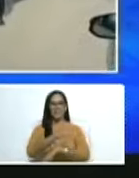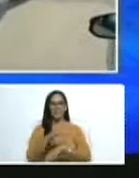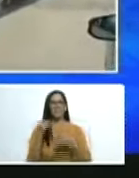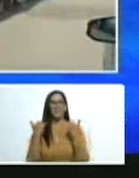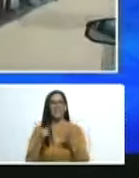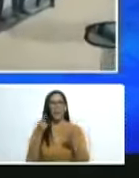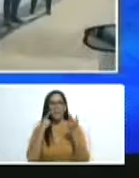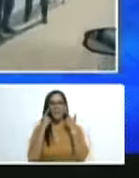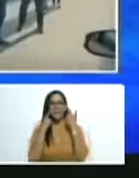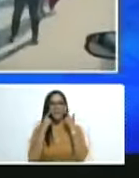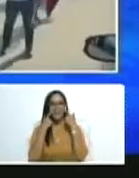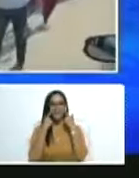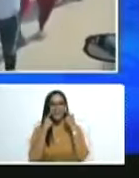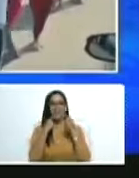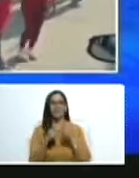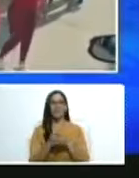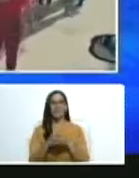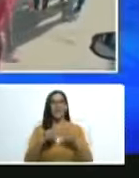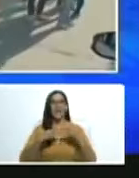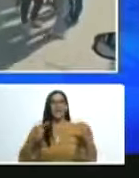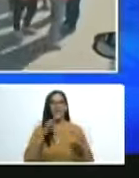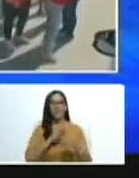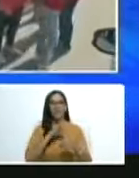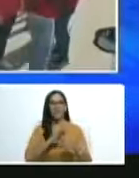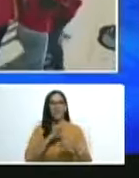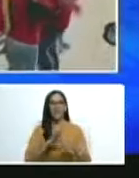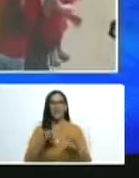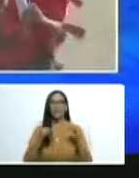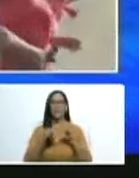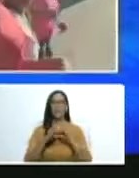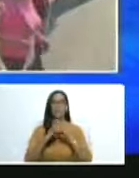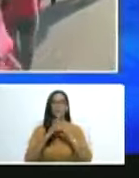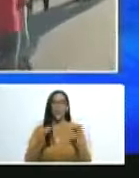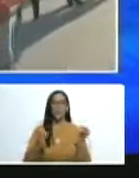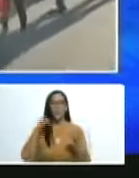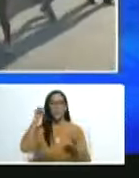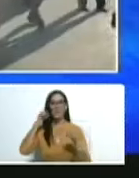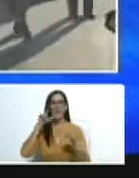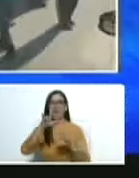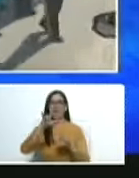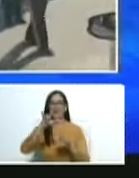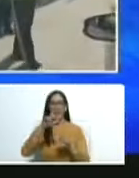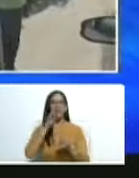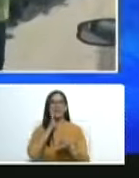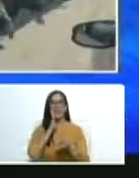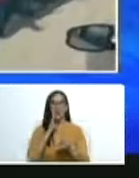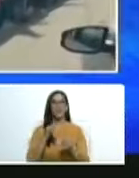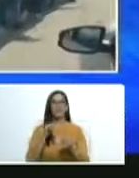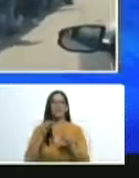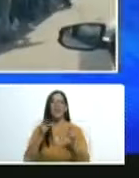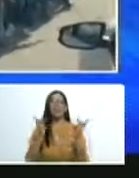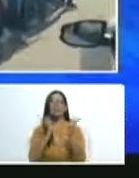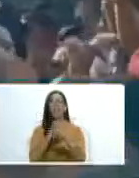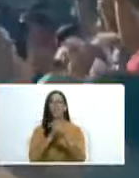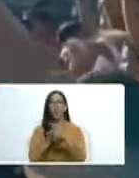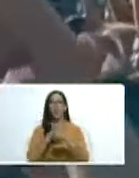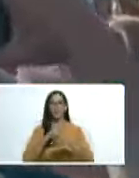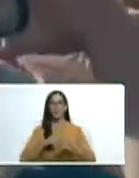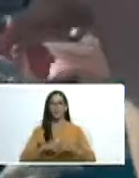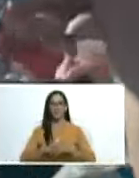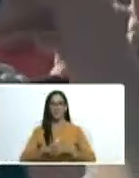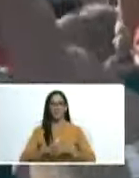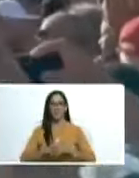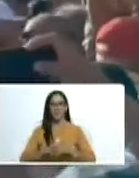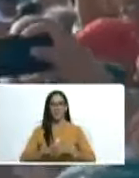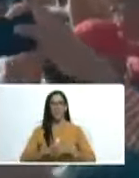están pendientes ustedes de las redes sociales que voy a guindar todos esos videos en mi Instagram, en el Facebook y en el TikTok. ¿Ah?